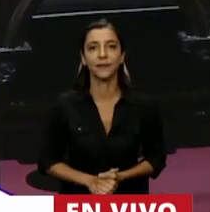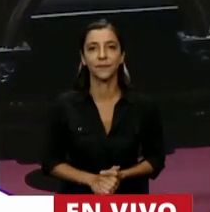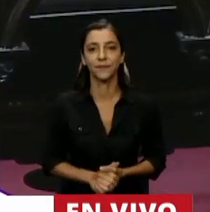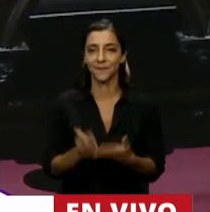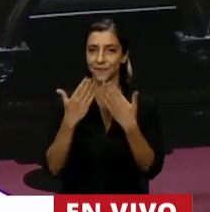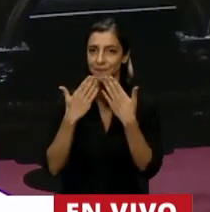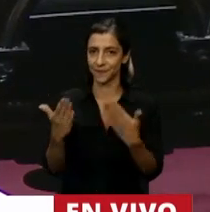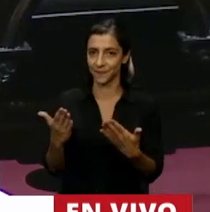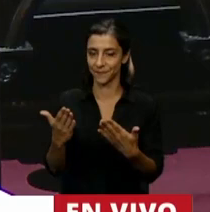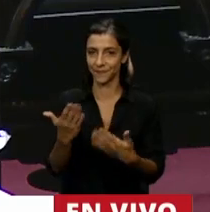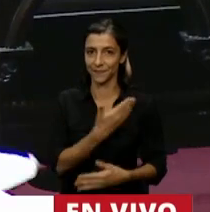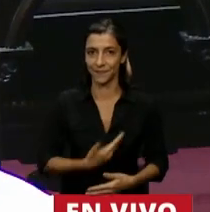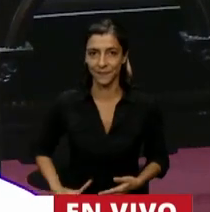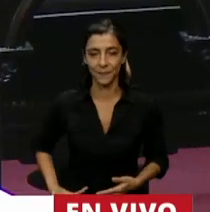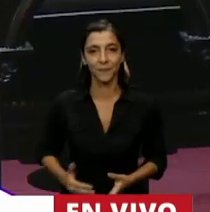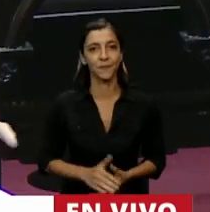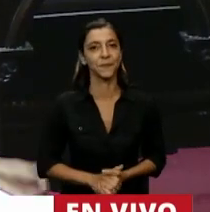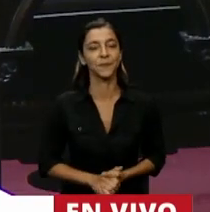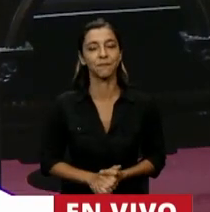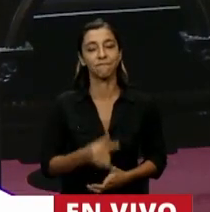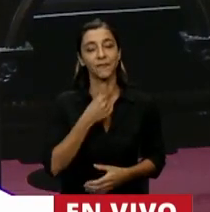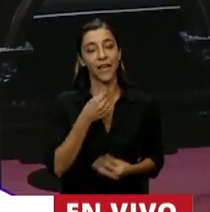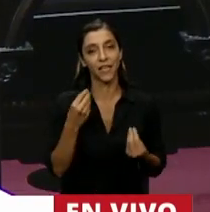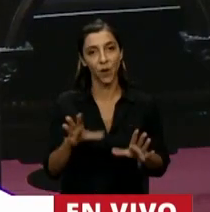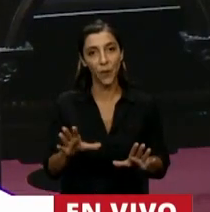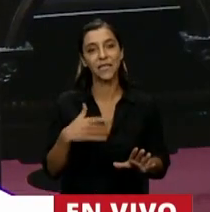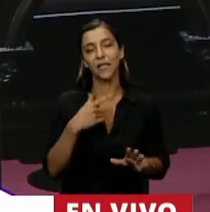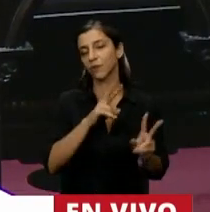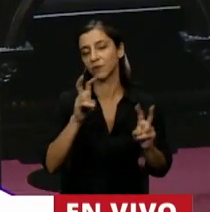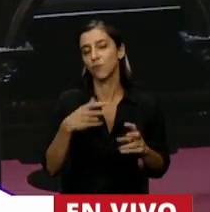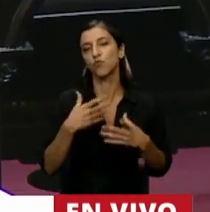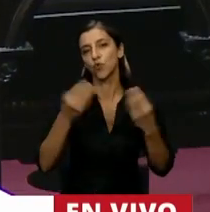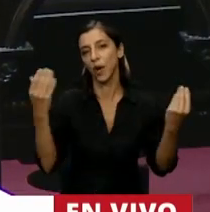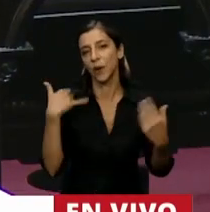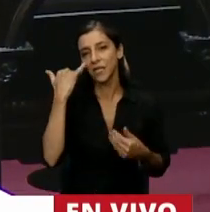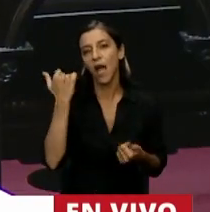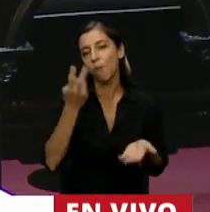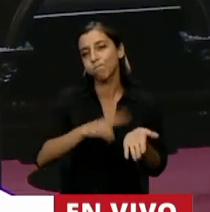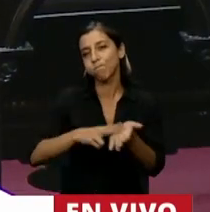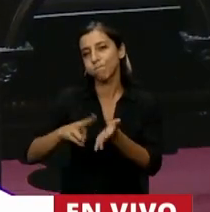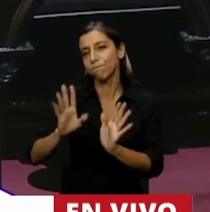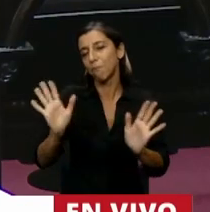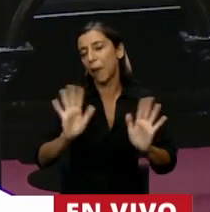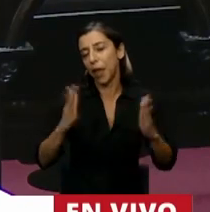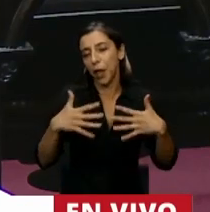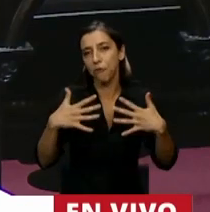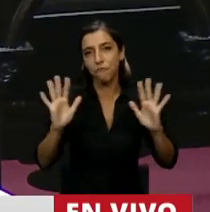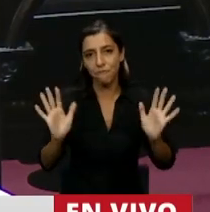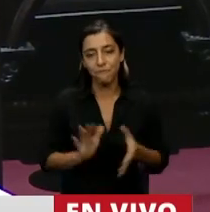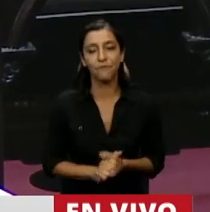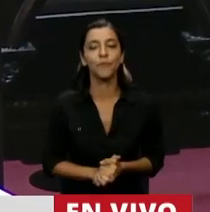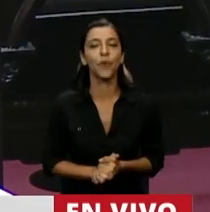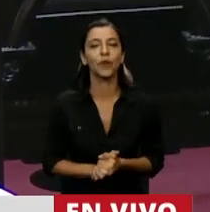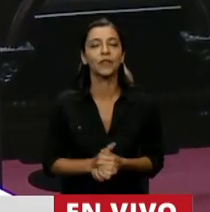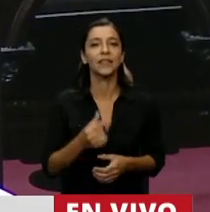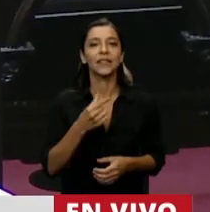Muchas gracias, presidente. Bueno, quisiera empezar por algo que se ha dicho muchas veces en este recinto esta noche, pero creo que es importante remarcar, importante dejar